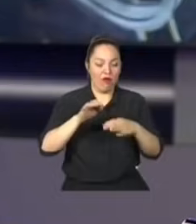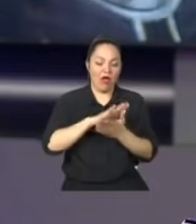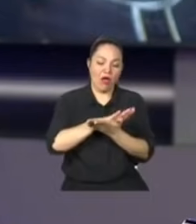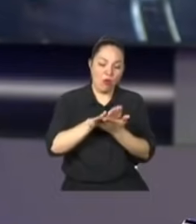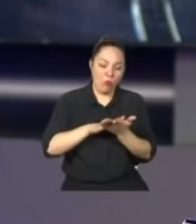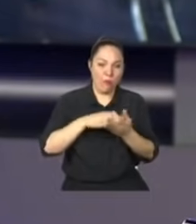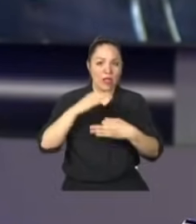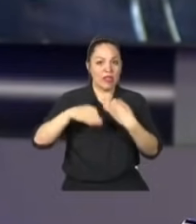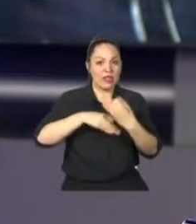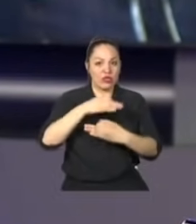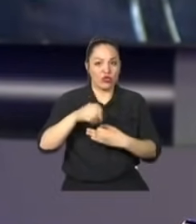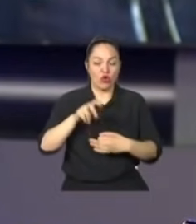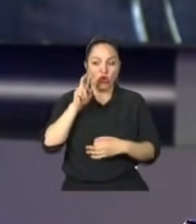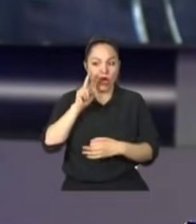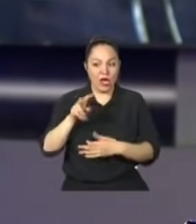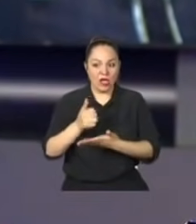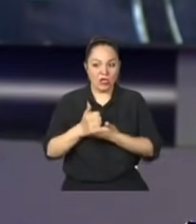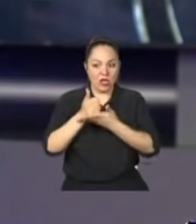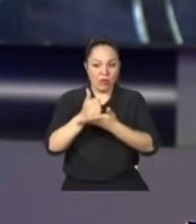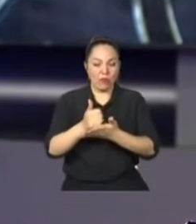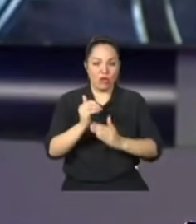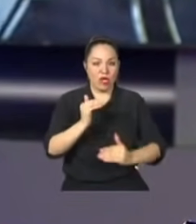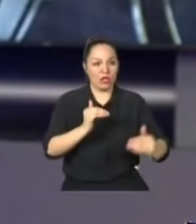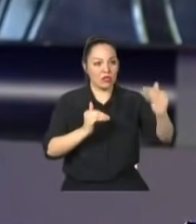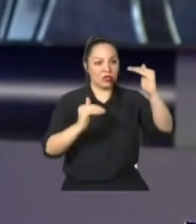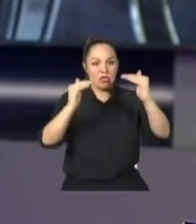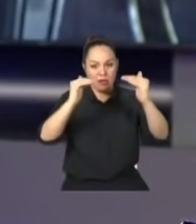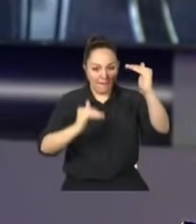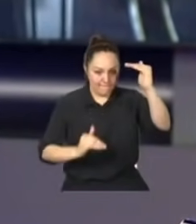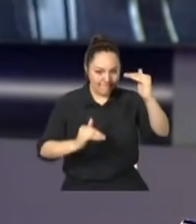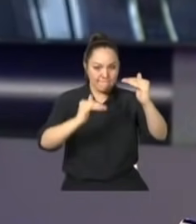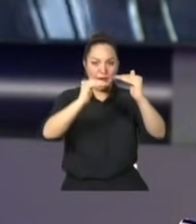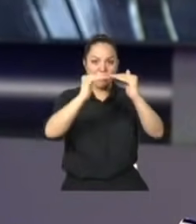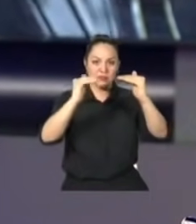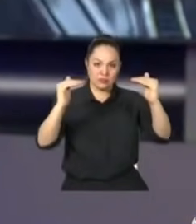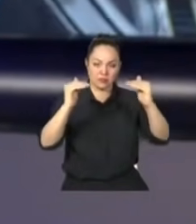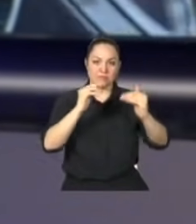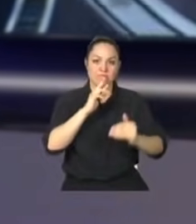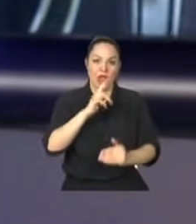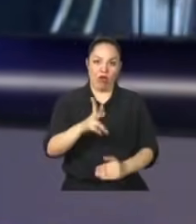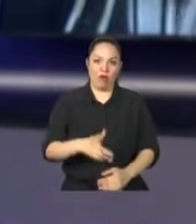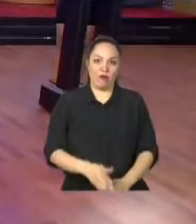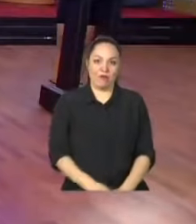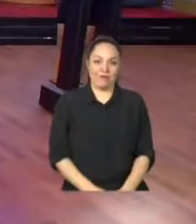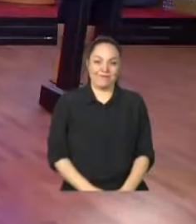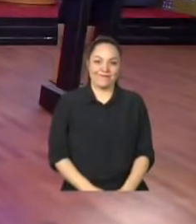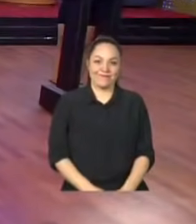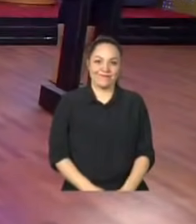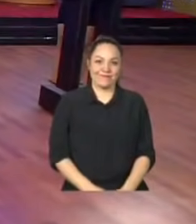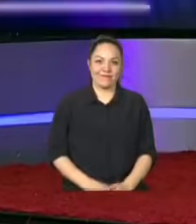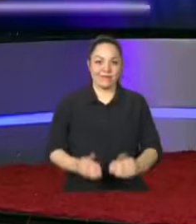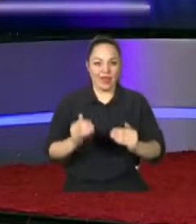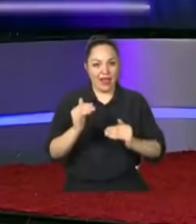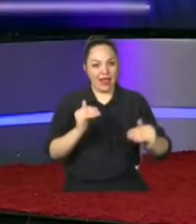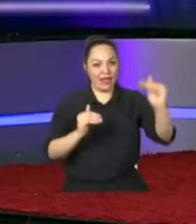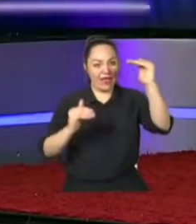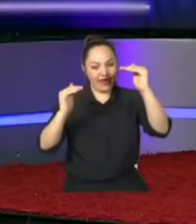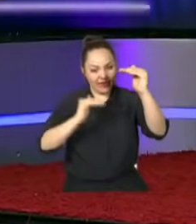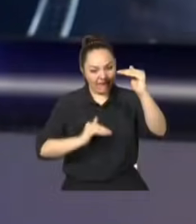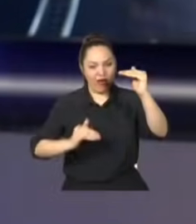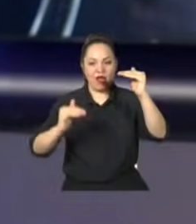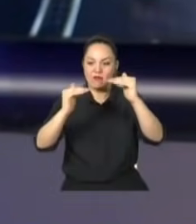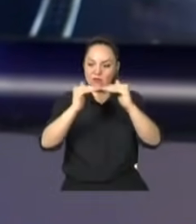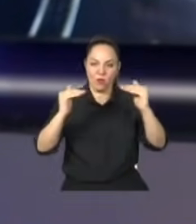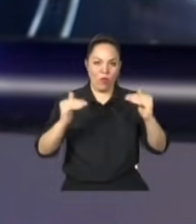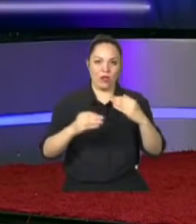ver sobre las personas de alta sociedad y de baja sociedad también. Sí, sí. De alta sociedad y de baja sociedad. Y de baja